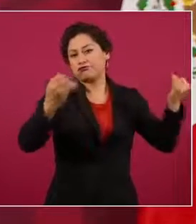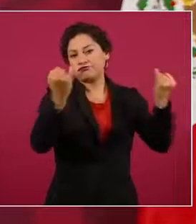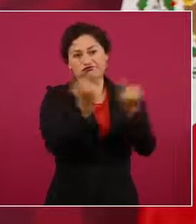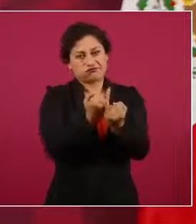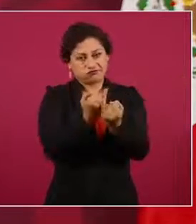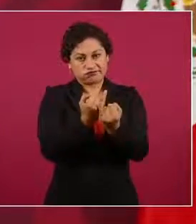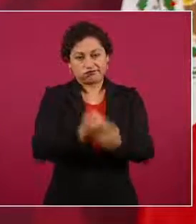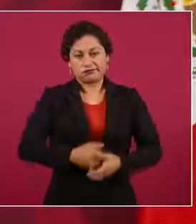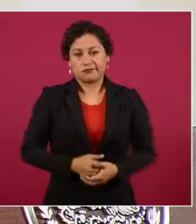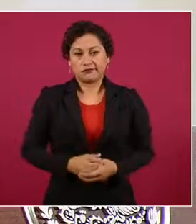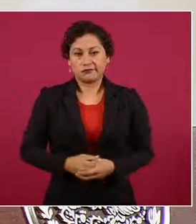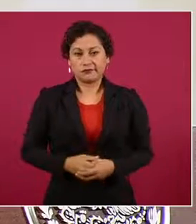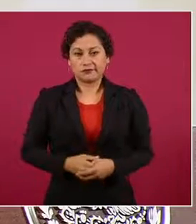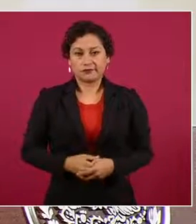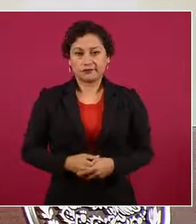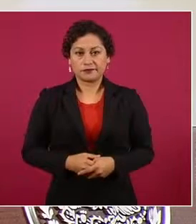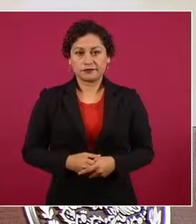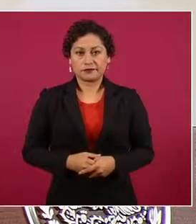Porque